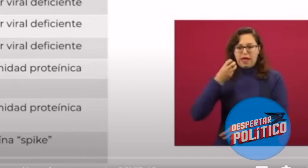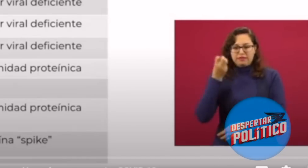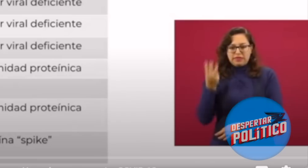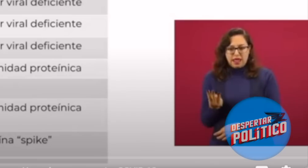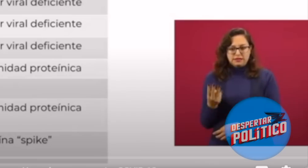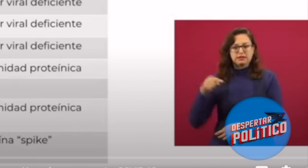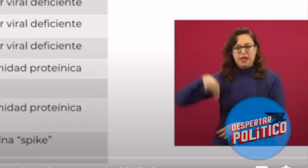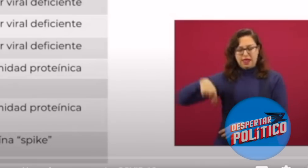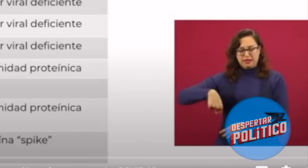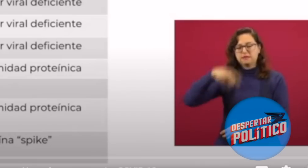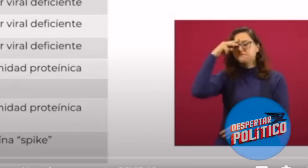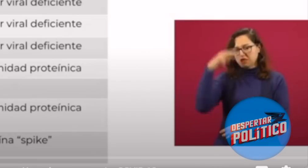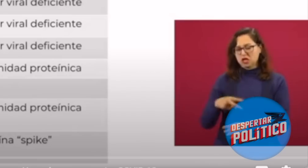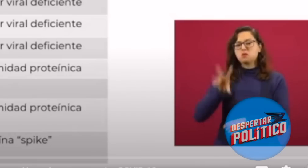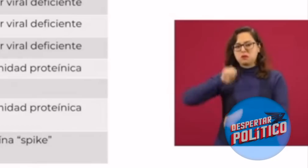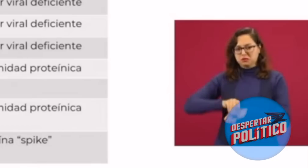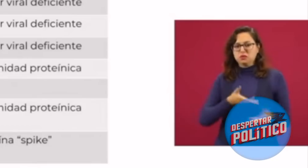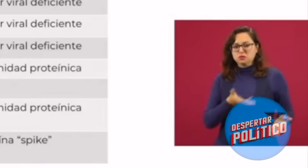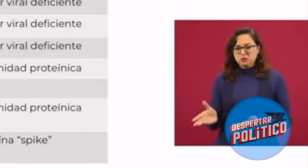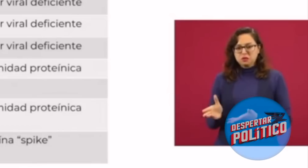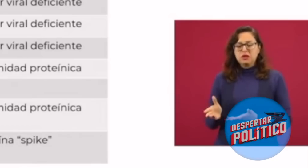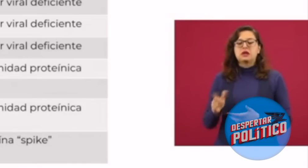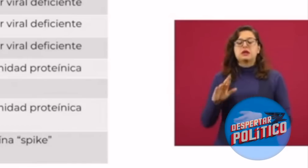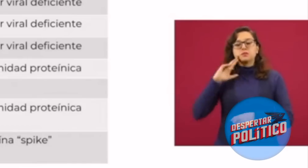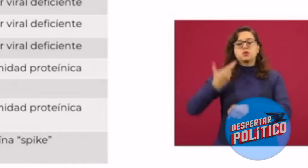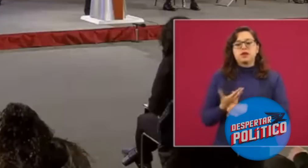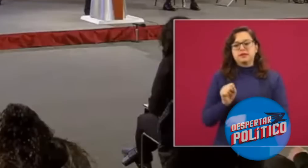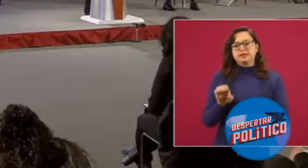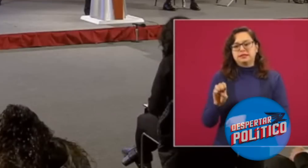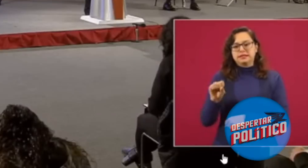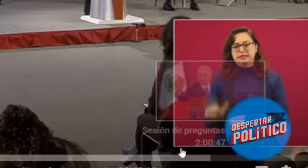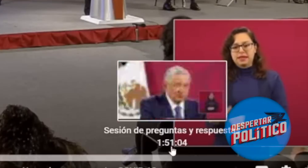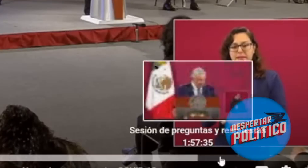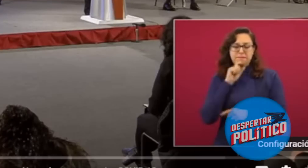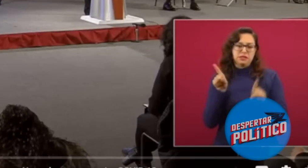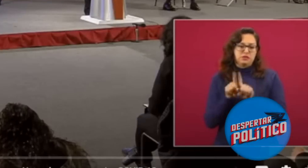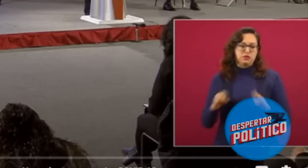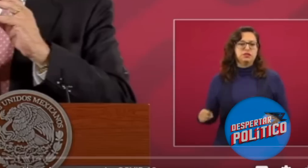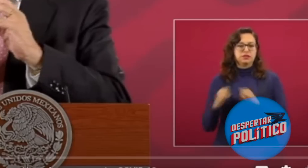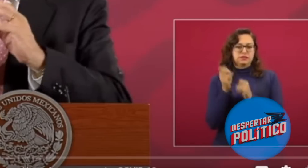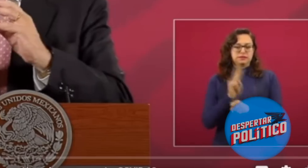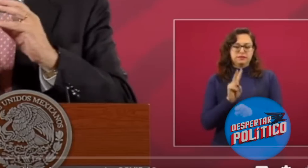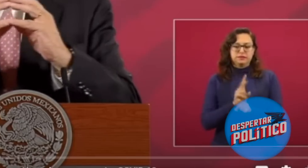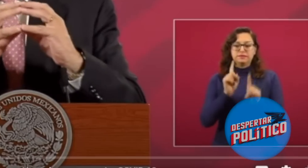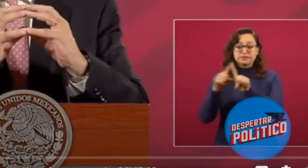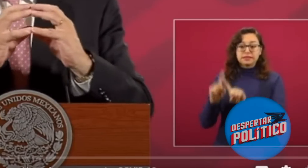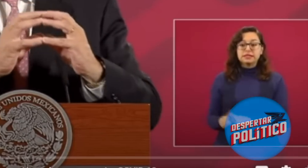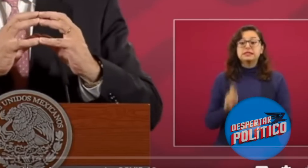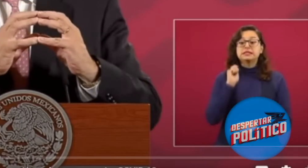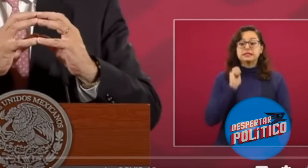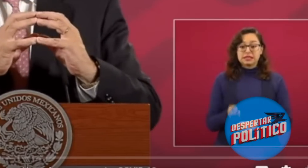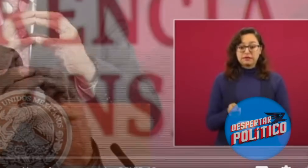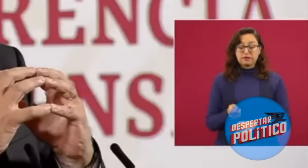cargo de la Secretaría de Salud y de las instancias regulatorias. En síntesis, a partir de hoy México está